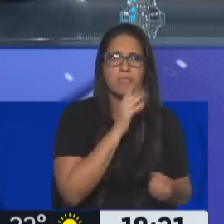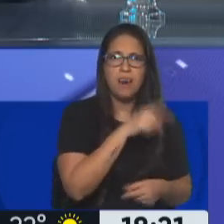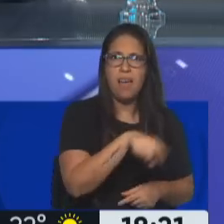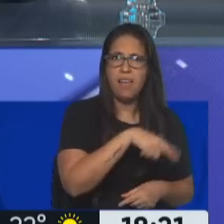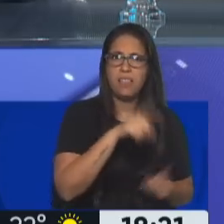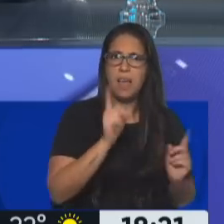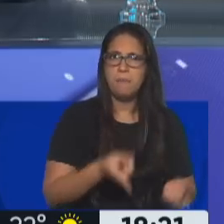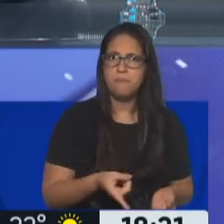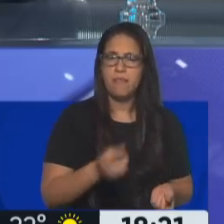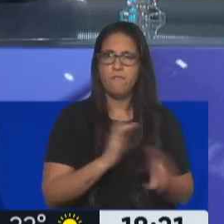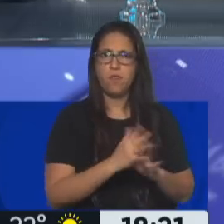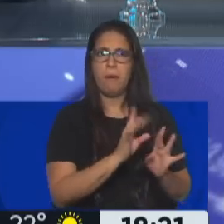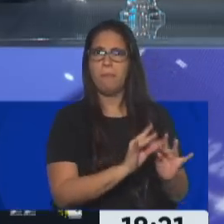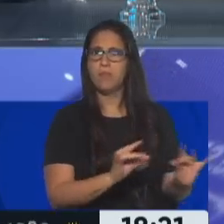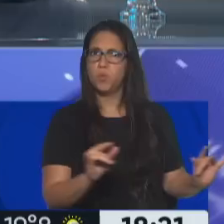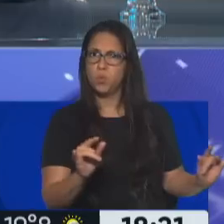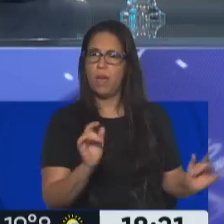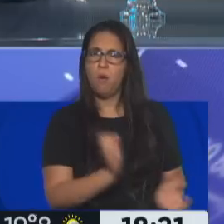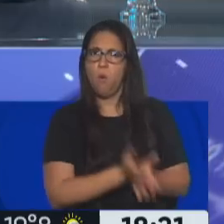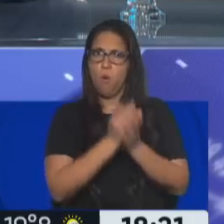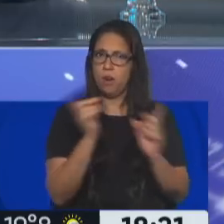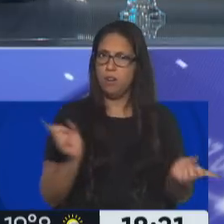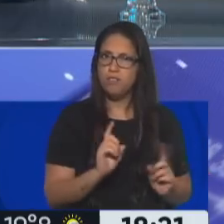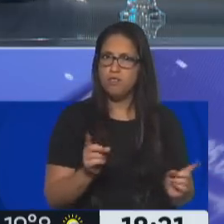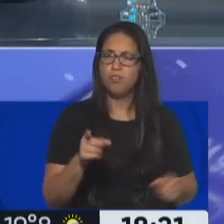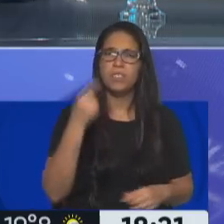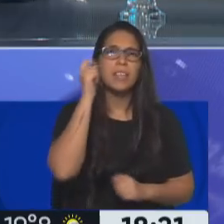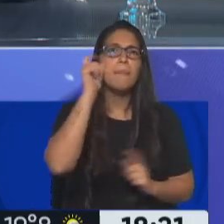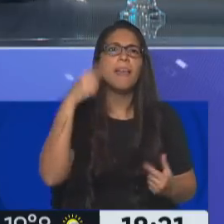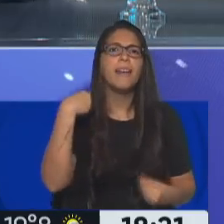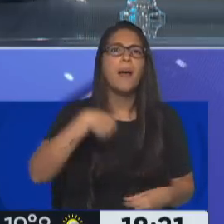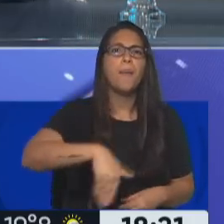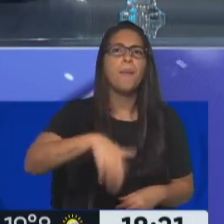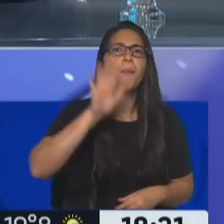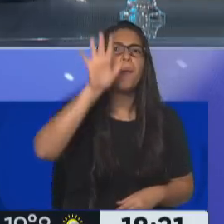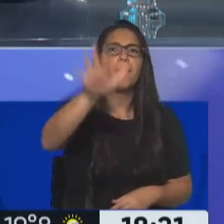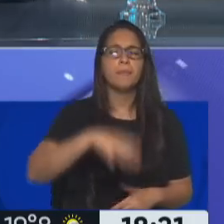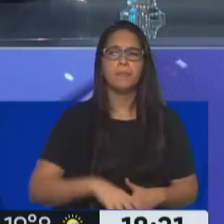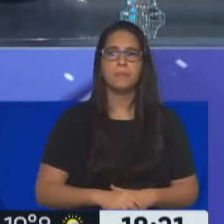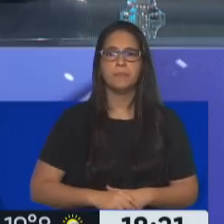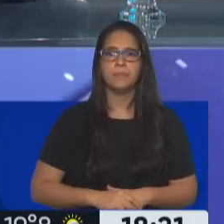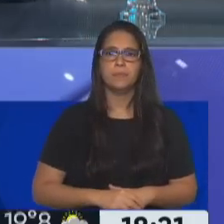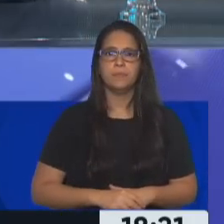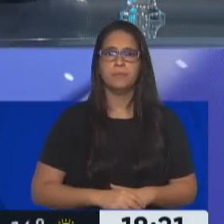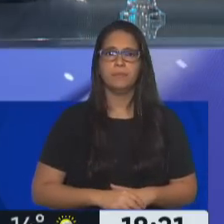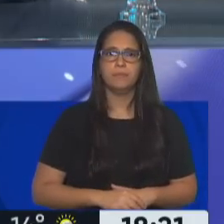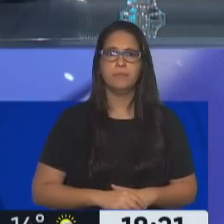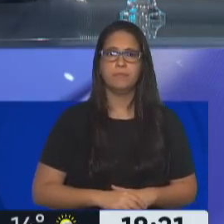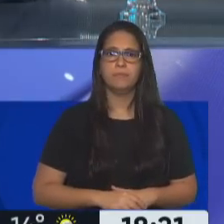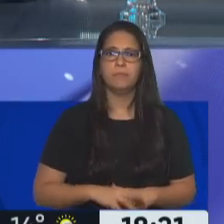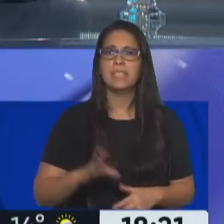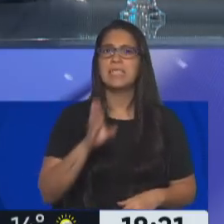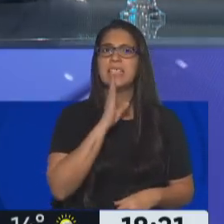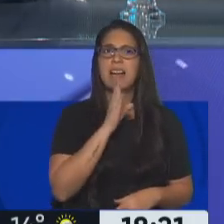moderados con Israel también, digamos. ¿Cómo imaginás esa situación? ¿Cómo respondería el Estado